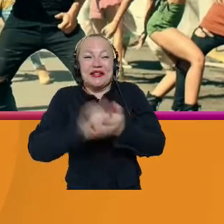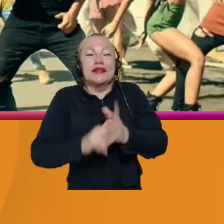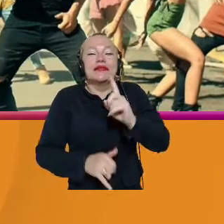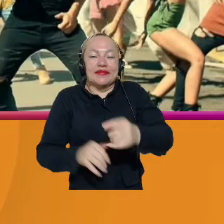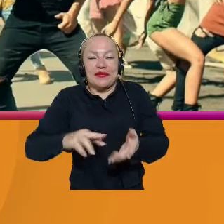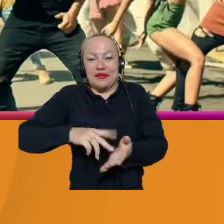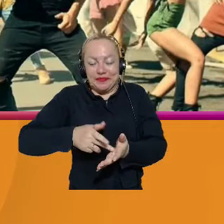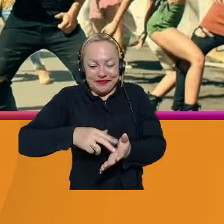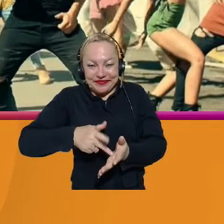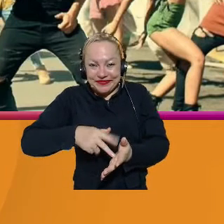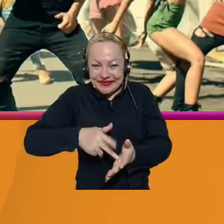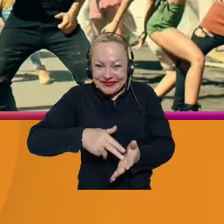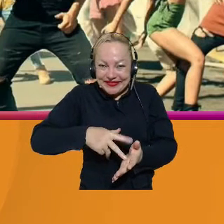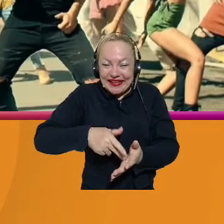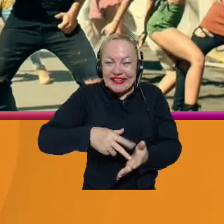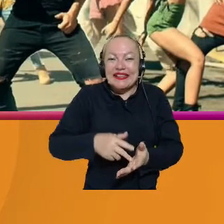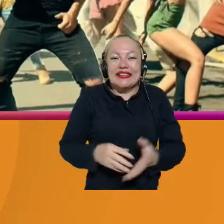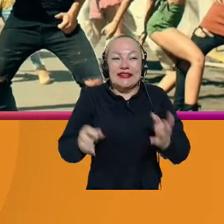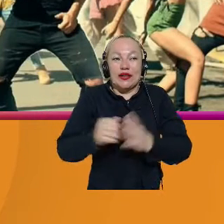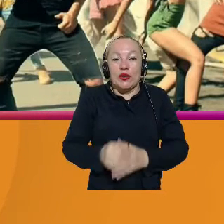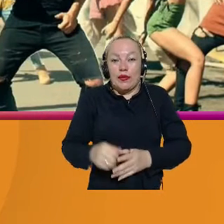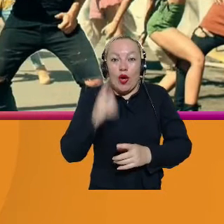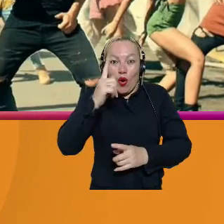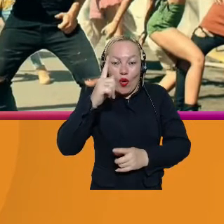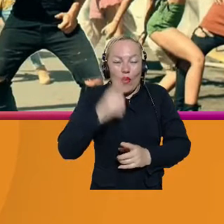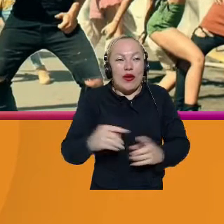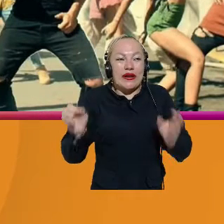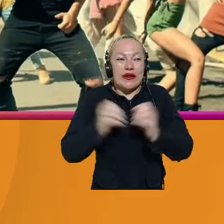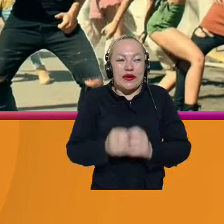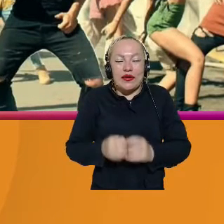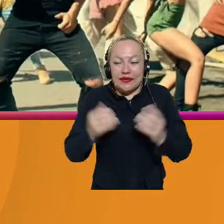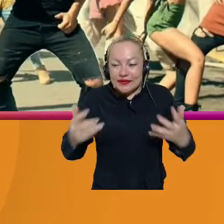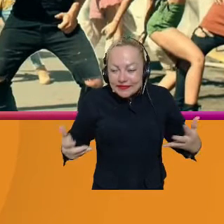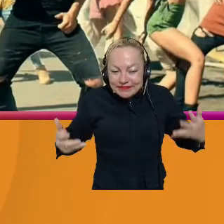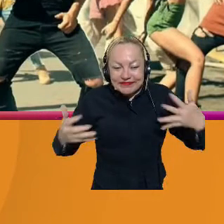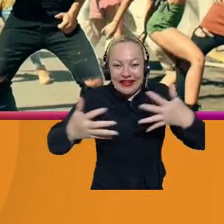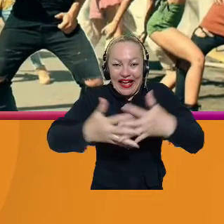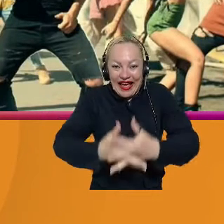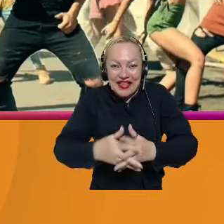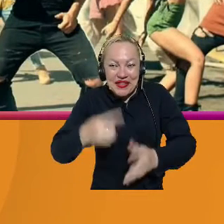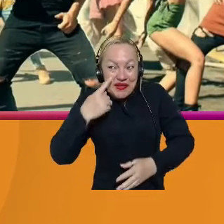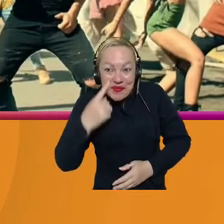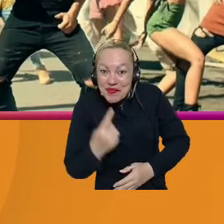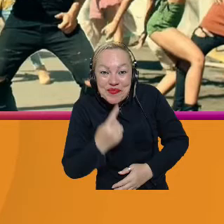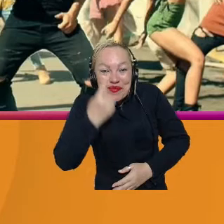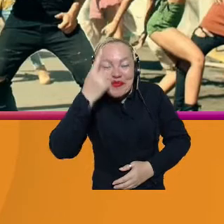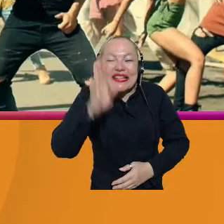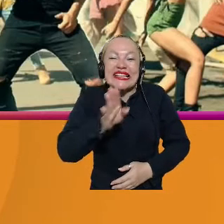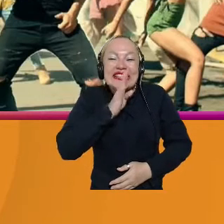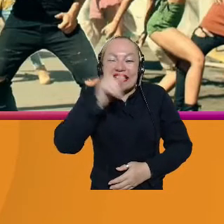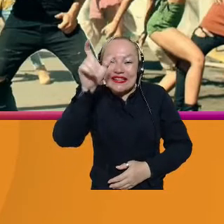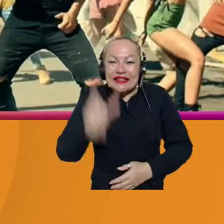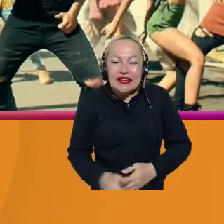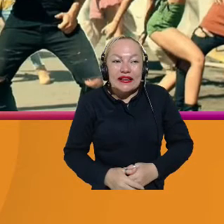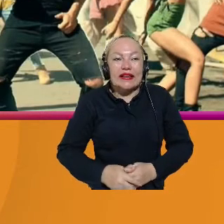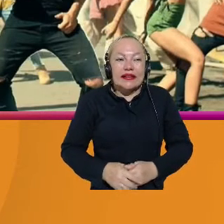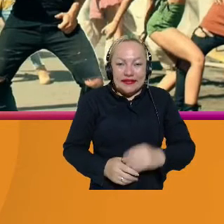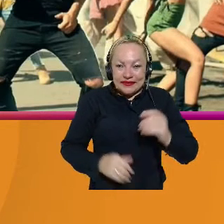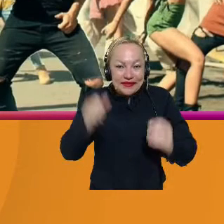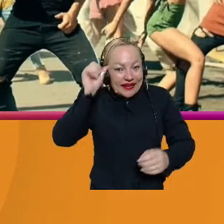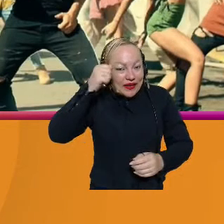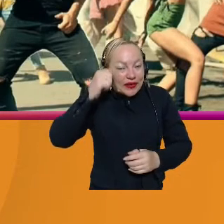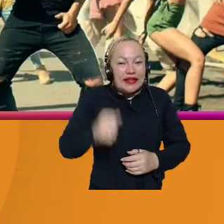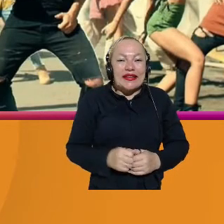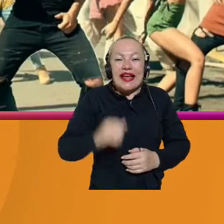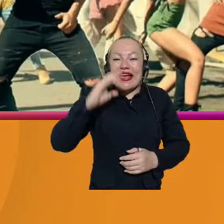salsa. Una de las pioneras en hacer fusiones entre reggaetón y otros ritmos fue la finada Celia Cruz.